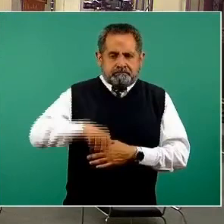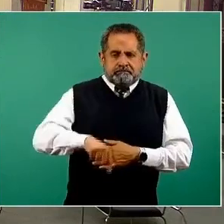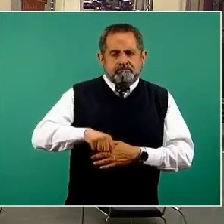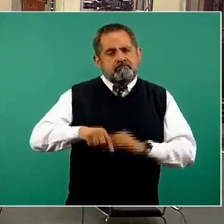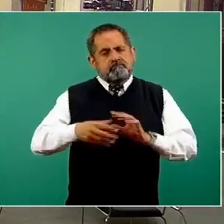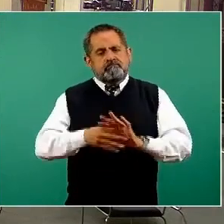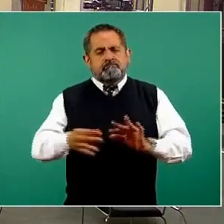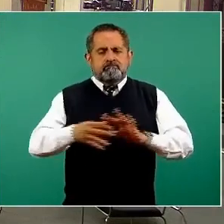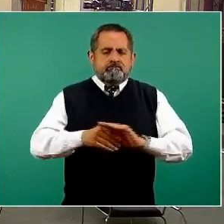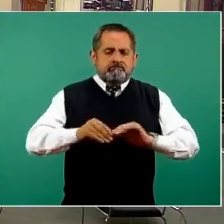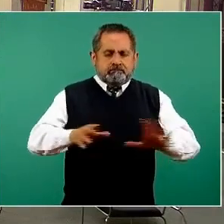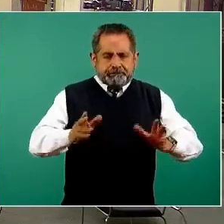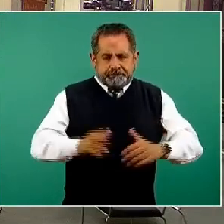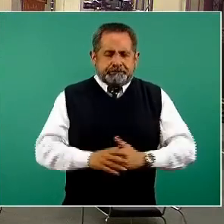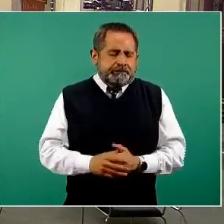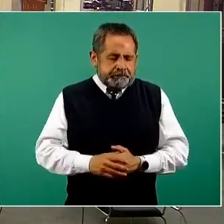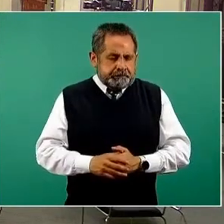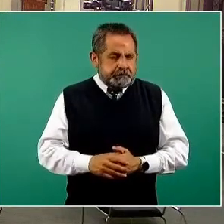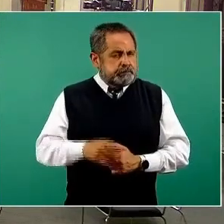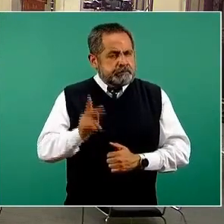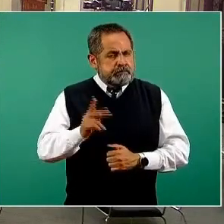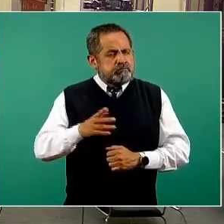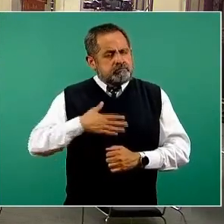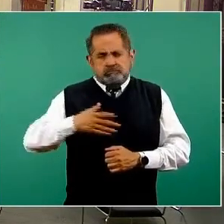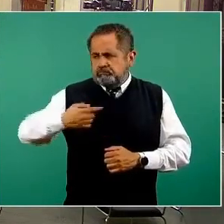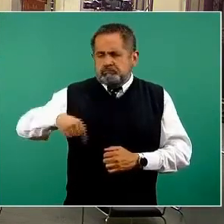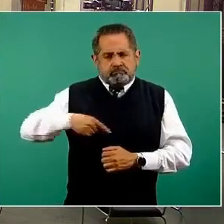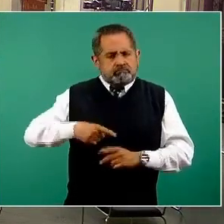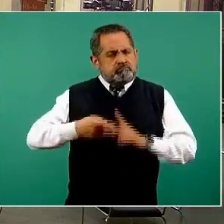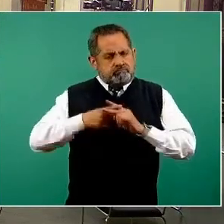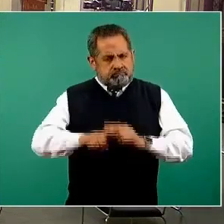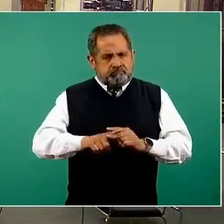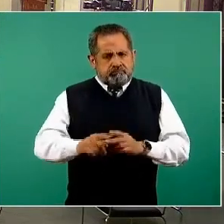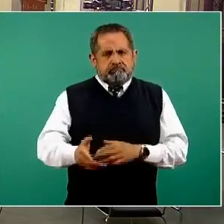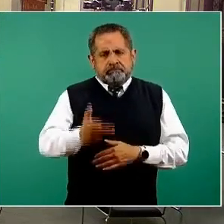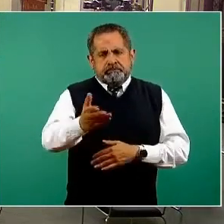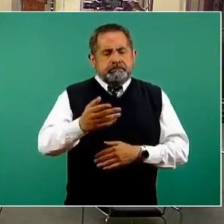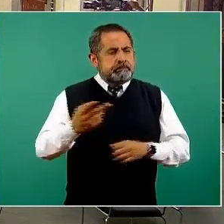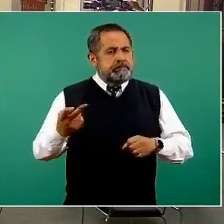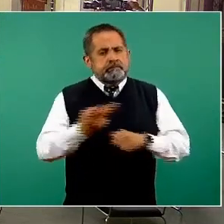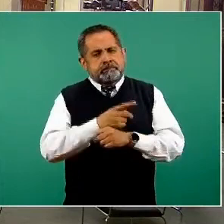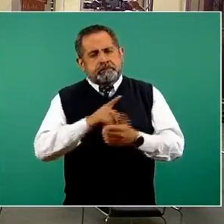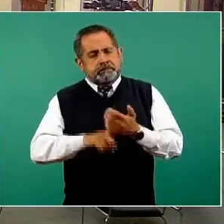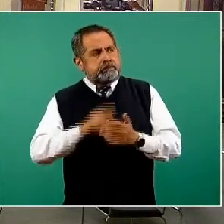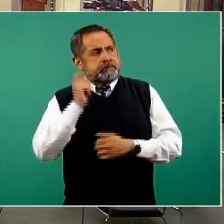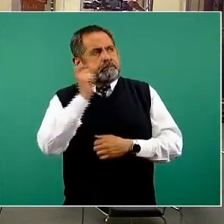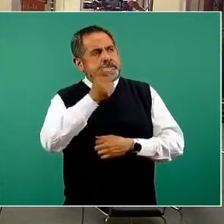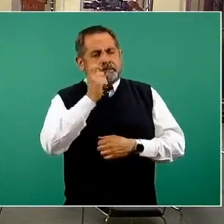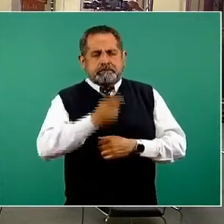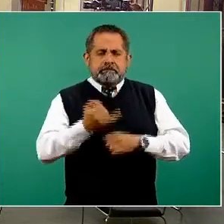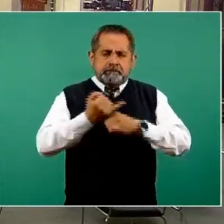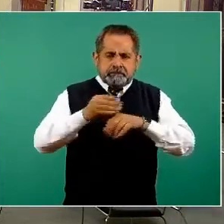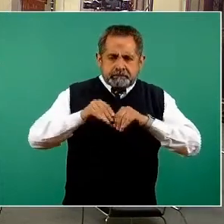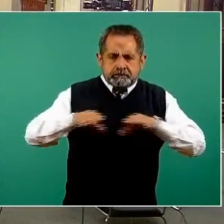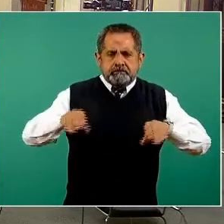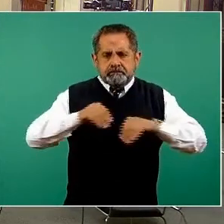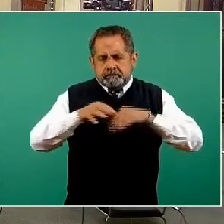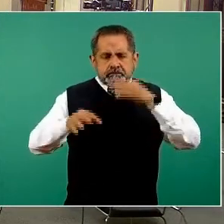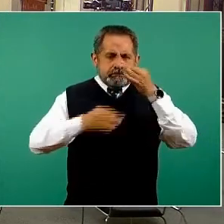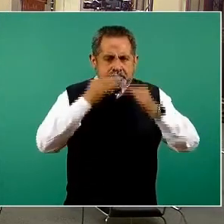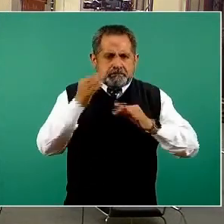algunos últimos aspectos. Pero por lo pronto vamos entonces nosotros a iniciar con los elementos informativos de esta